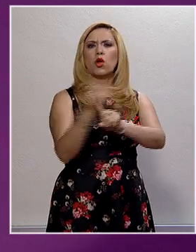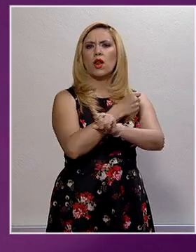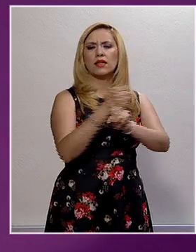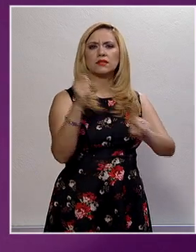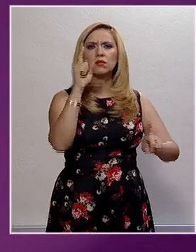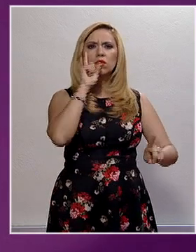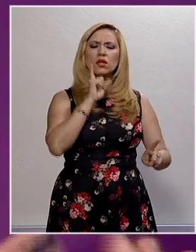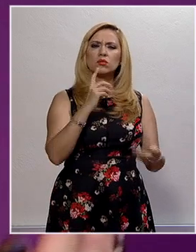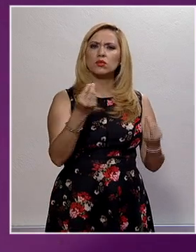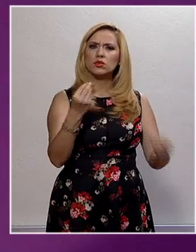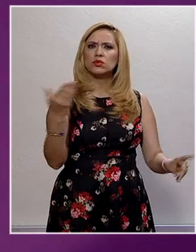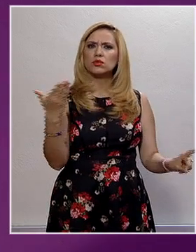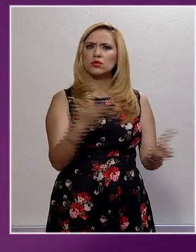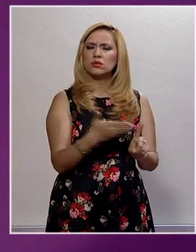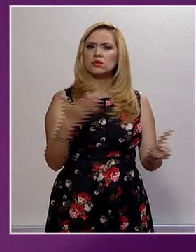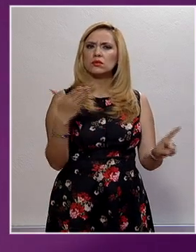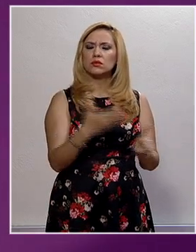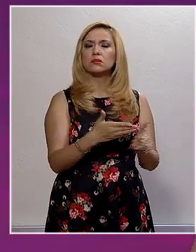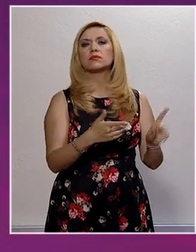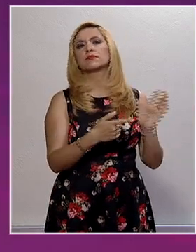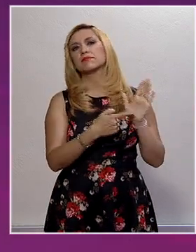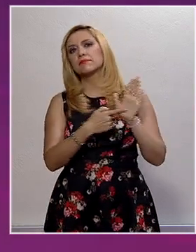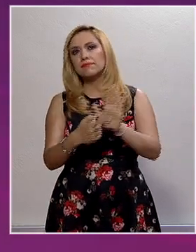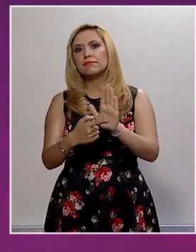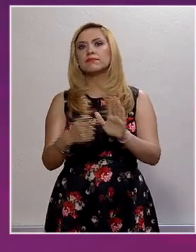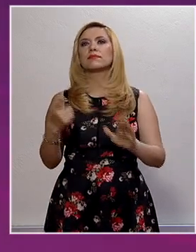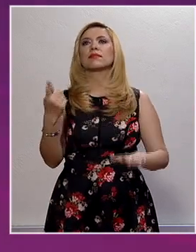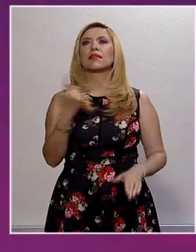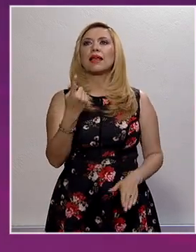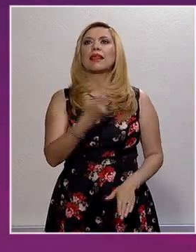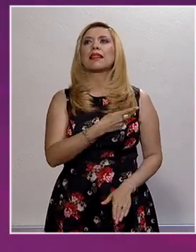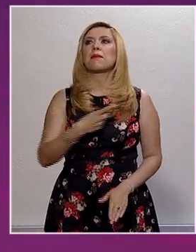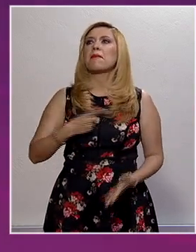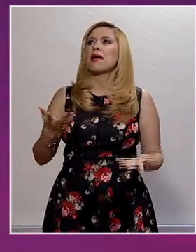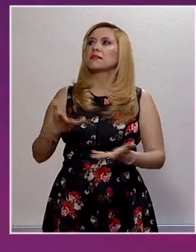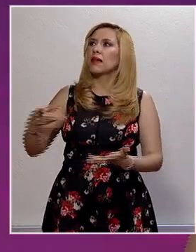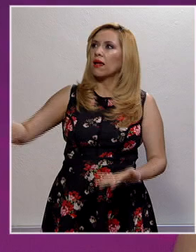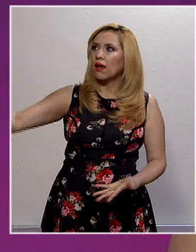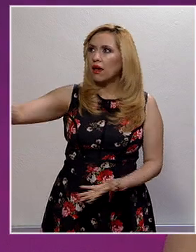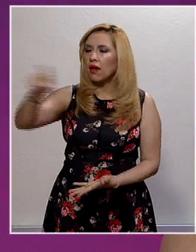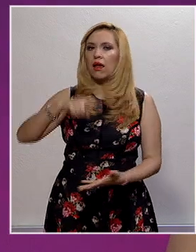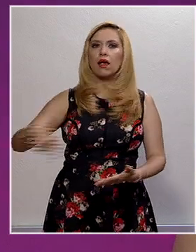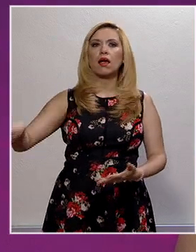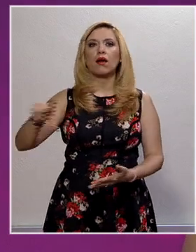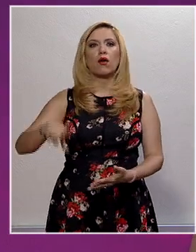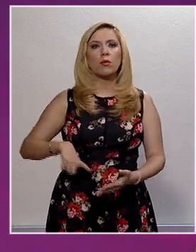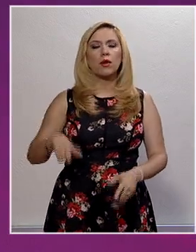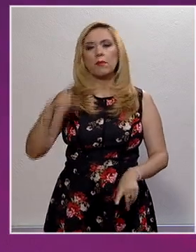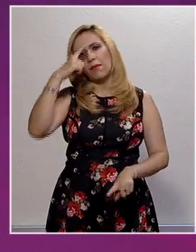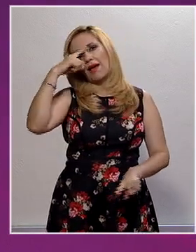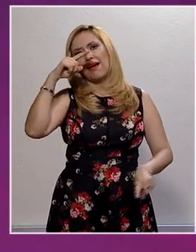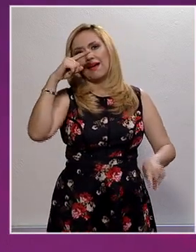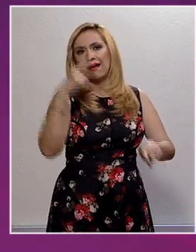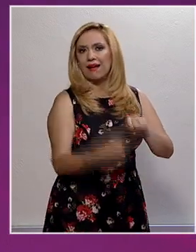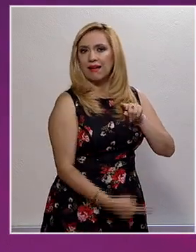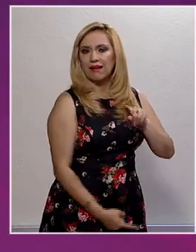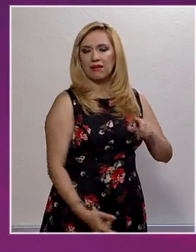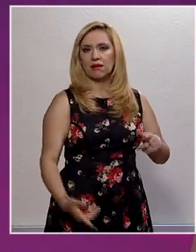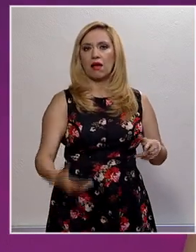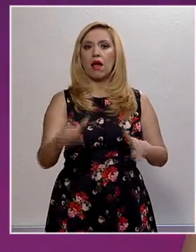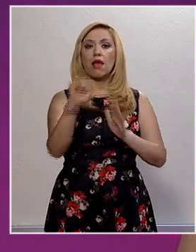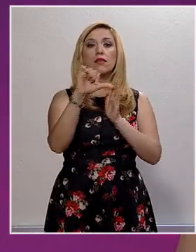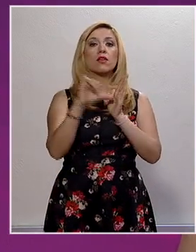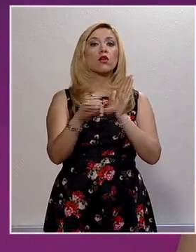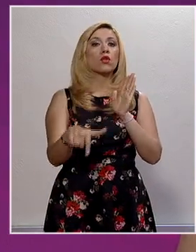muy específica y pone pautas específicas de qué tienen que hacer los estados para combatirla. En su artículo 12,